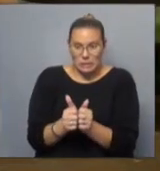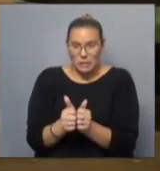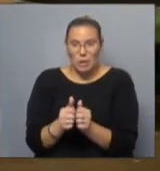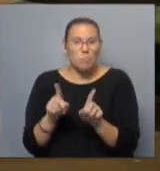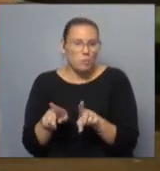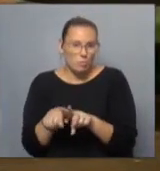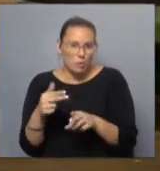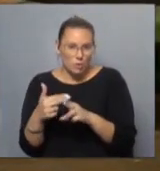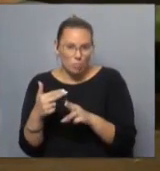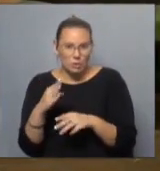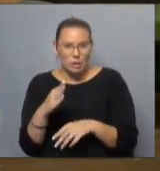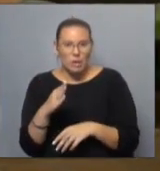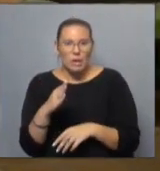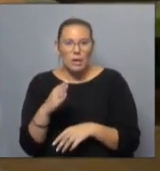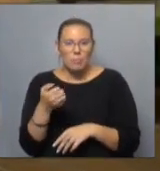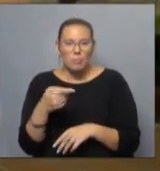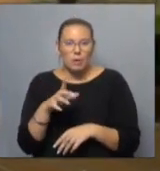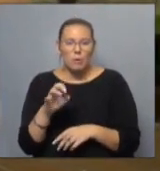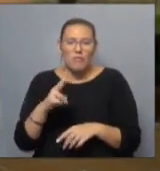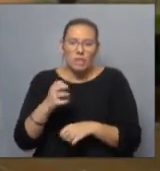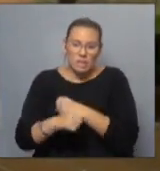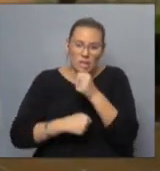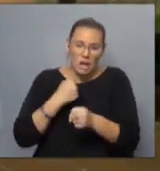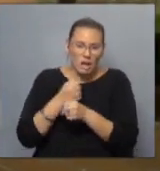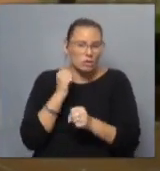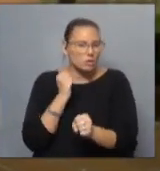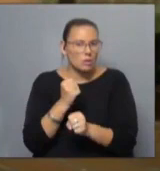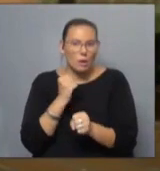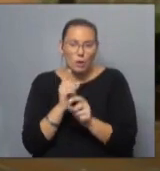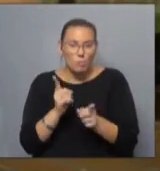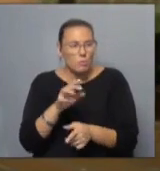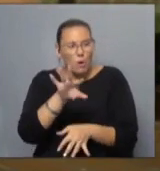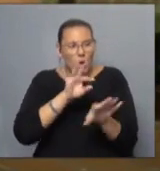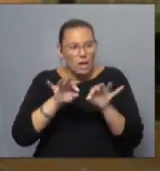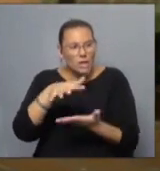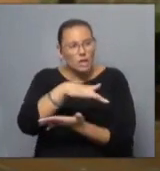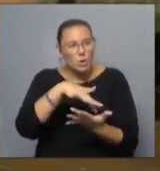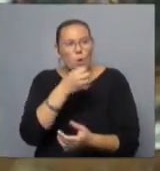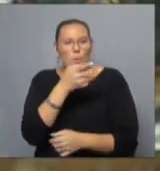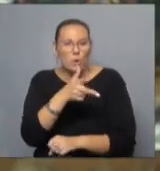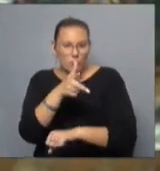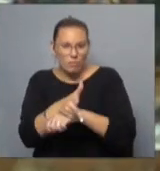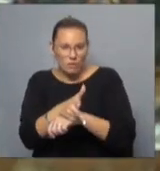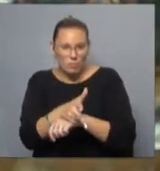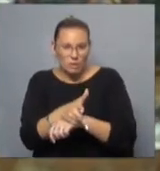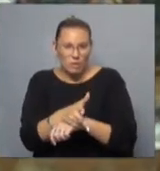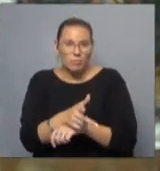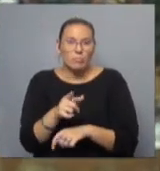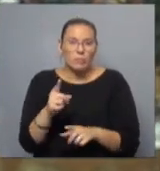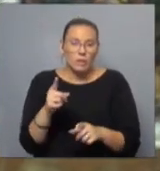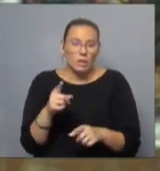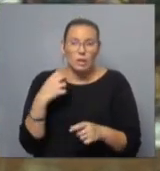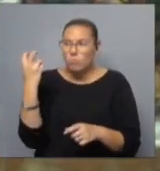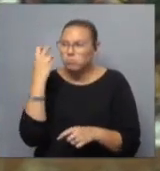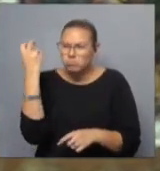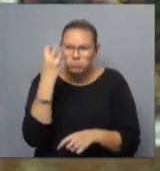tocayo, a Pablo Peón, alguien que hace 20 años que se dedica a elegir qué punto está bueno para filmar. Bueno, el locacionista principalmente es el que busca